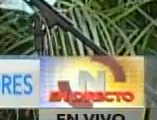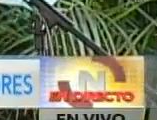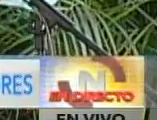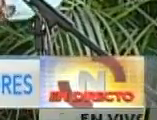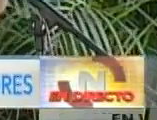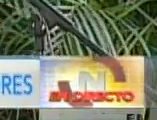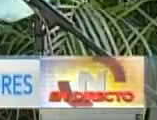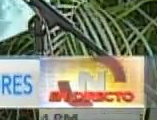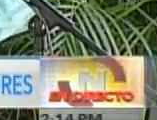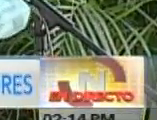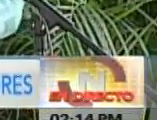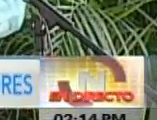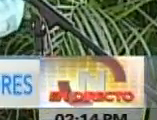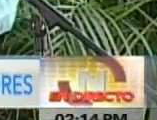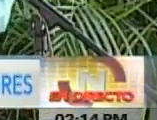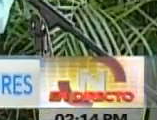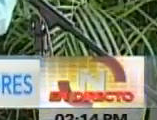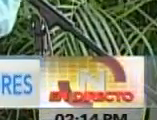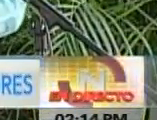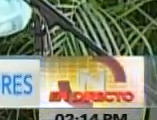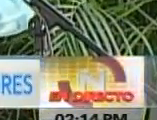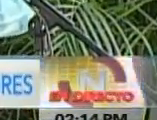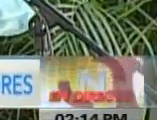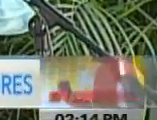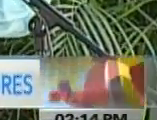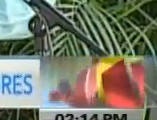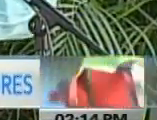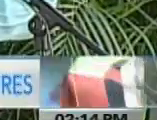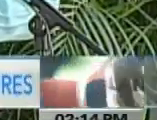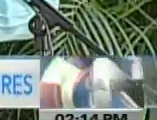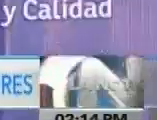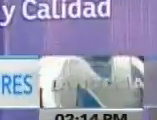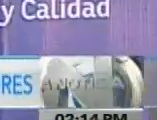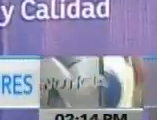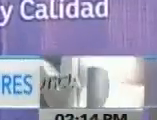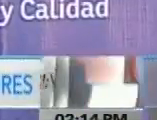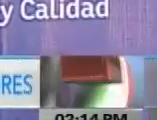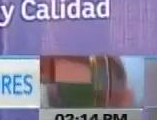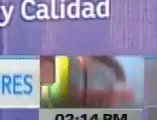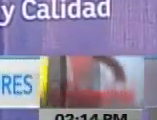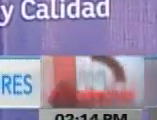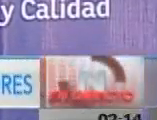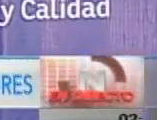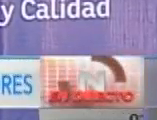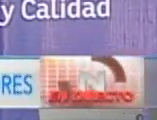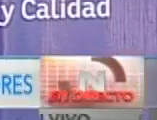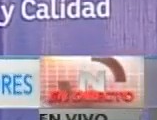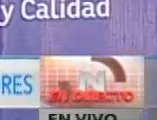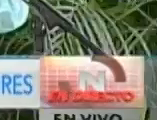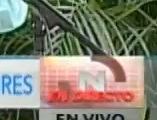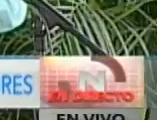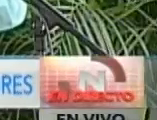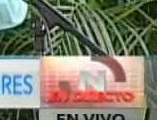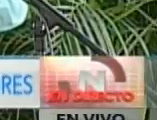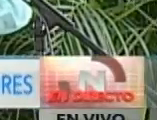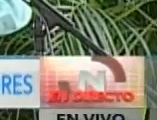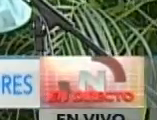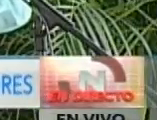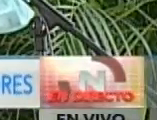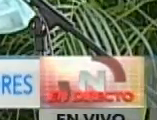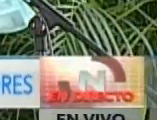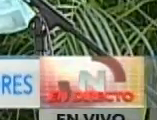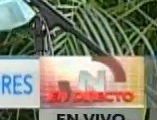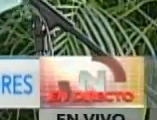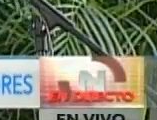para formar mejores maestros y maestras, ¿no? Para que eleven su conocimiento, para que eleven su nivel